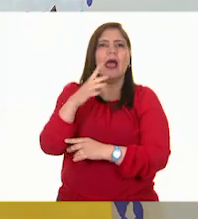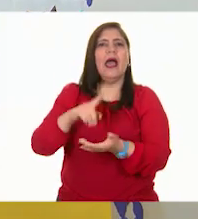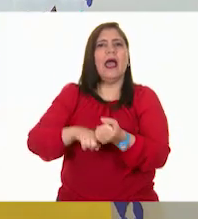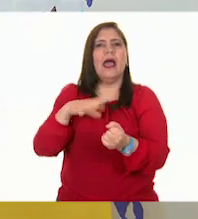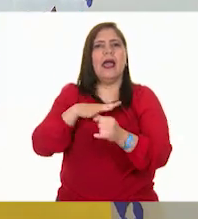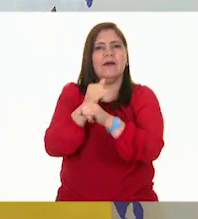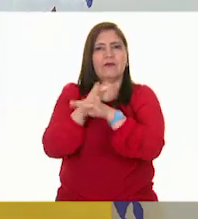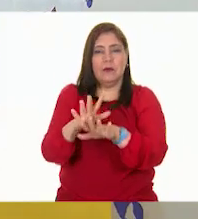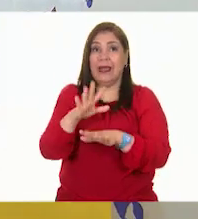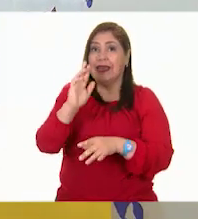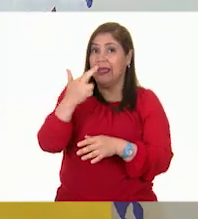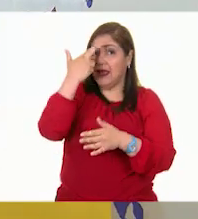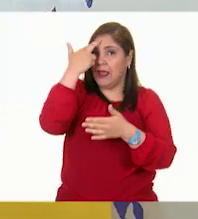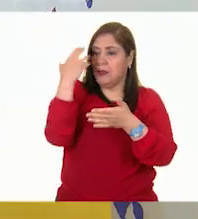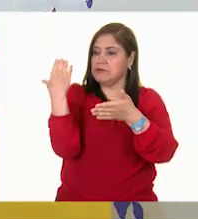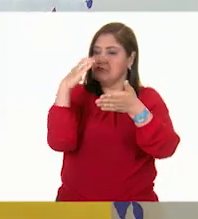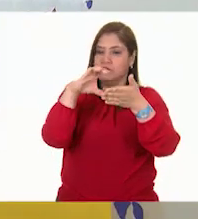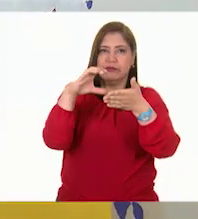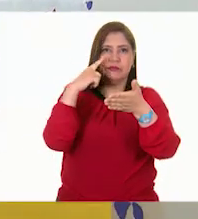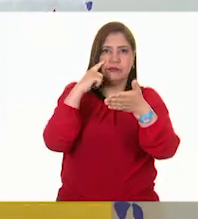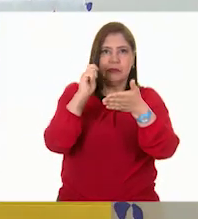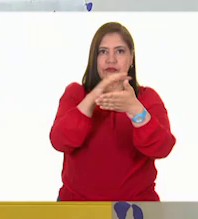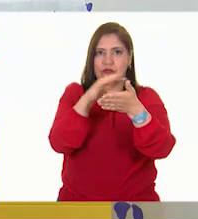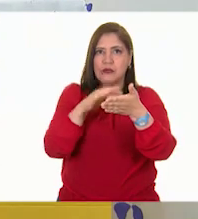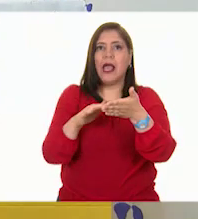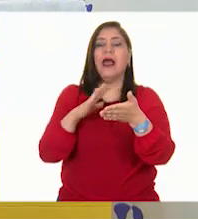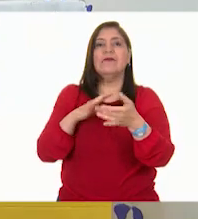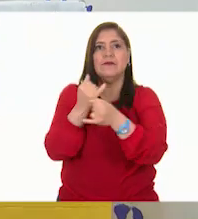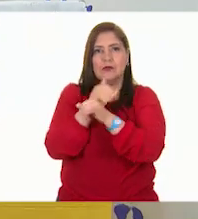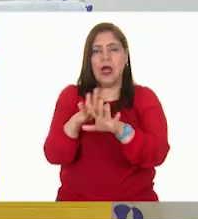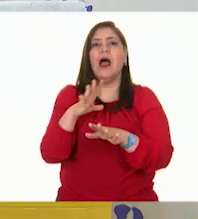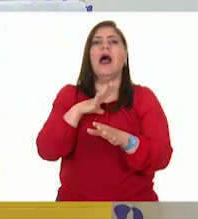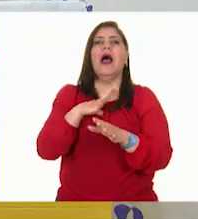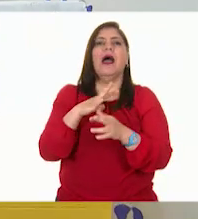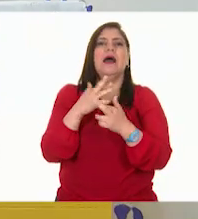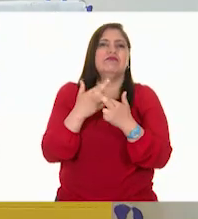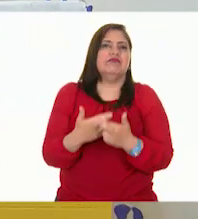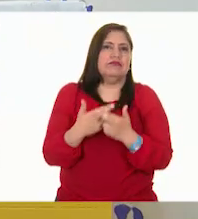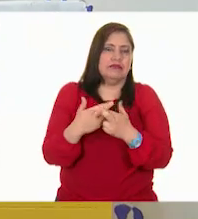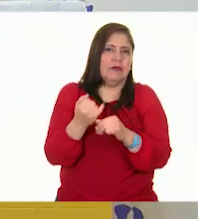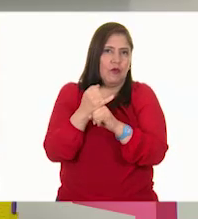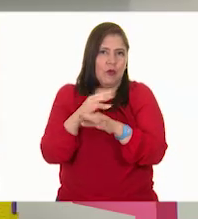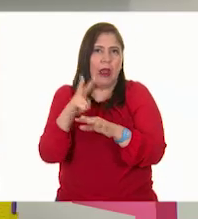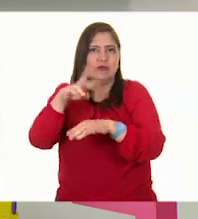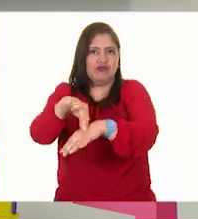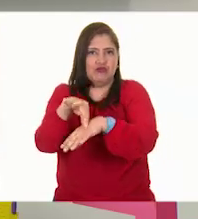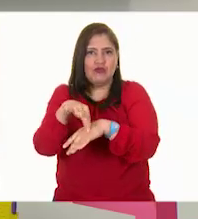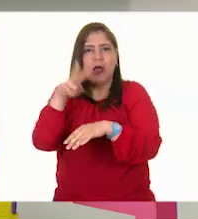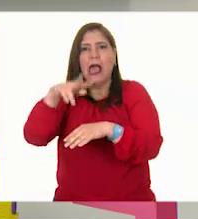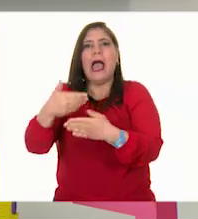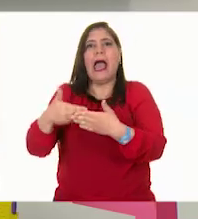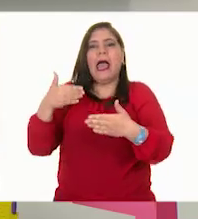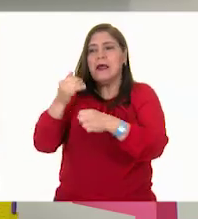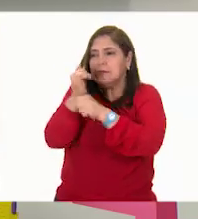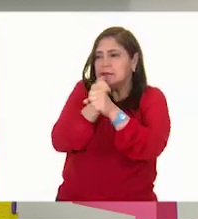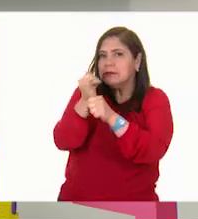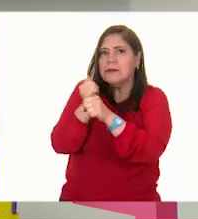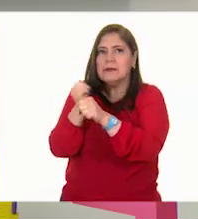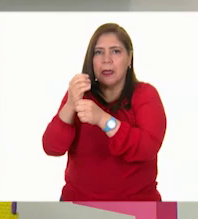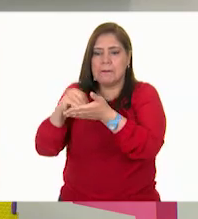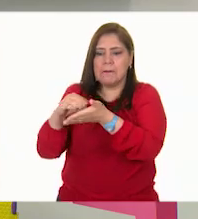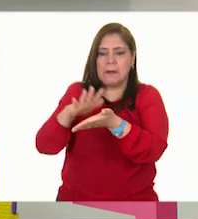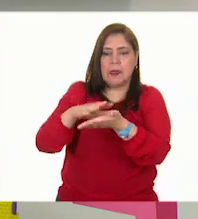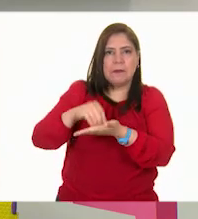textos informativos tienen datos reales, ¿verdad? Que son producto de una investigación, ¿verdad? Así es.